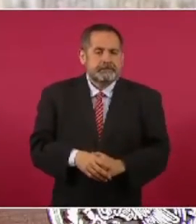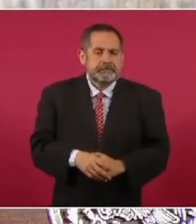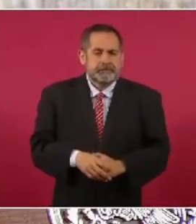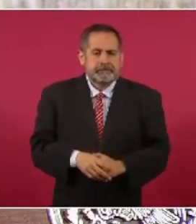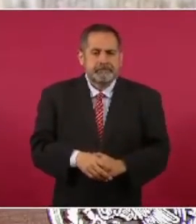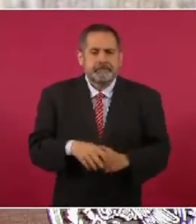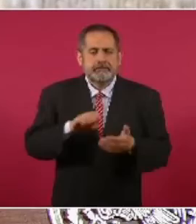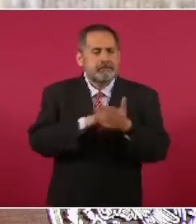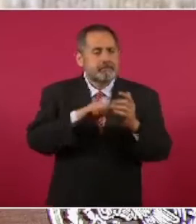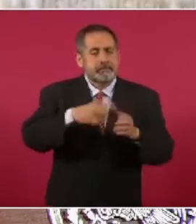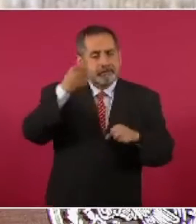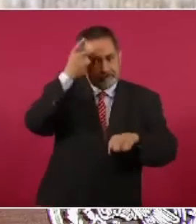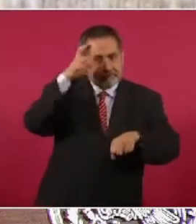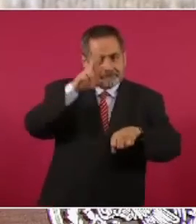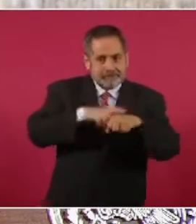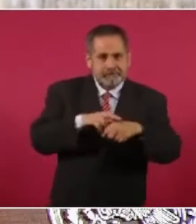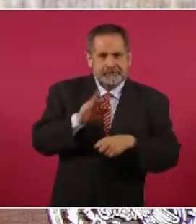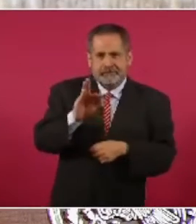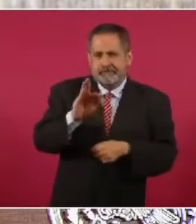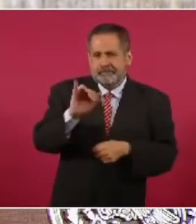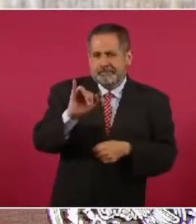el director del Financiero